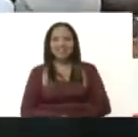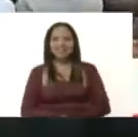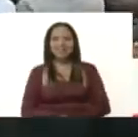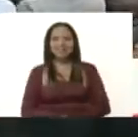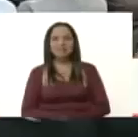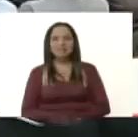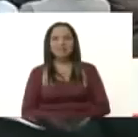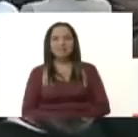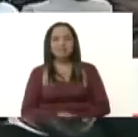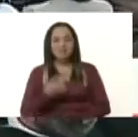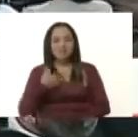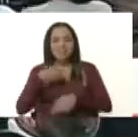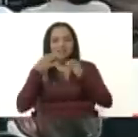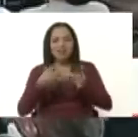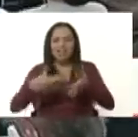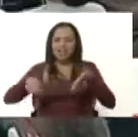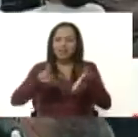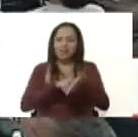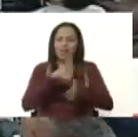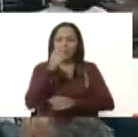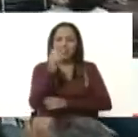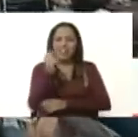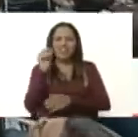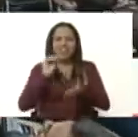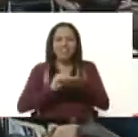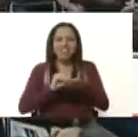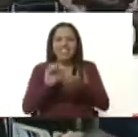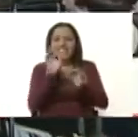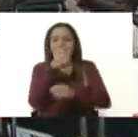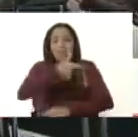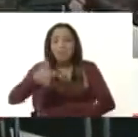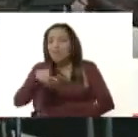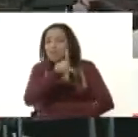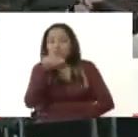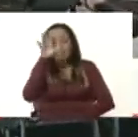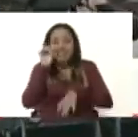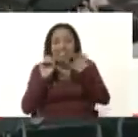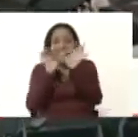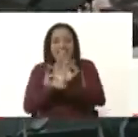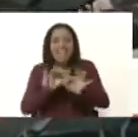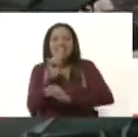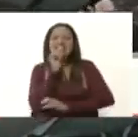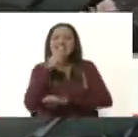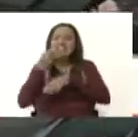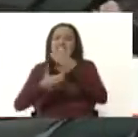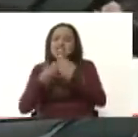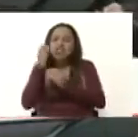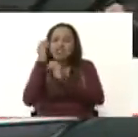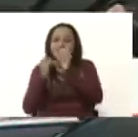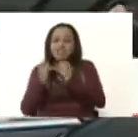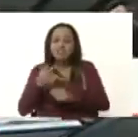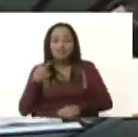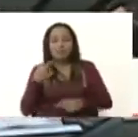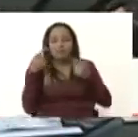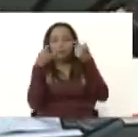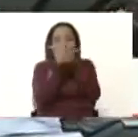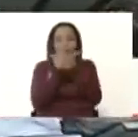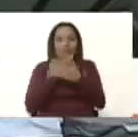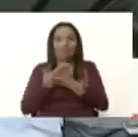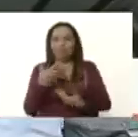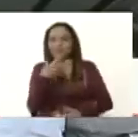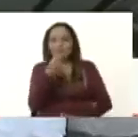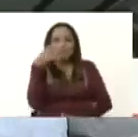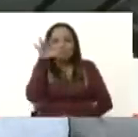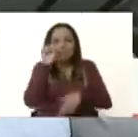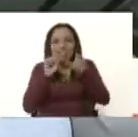Yo estoy seguro que si lo repito 10 veces, nadie entiende nada. ¿Quién hizo este video? Quedé virolo. No se